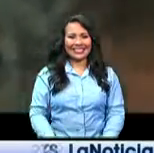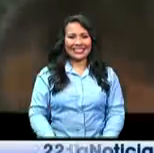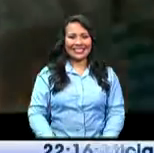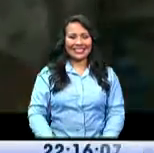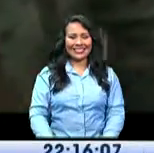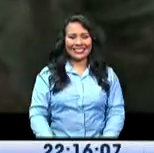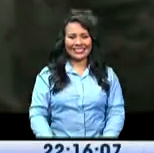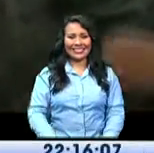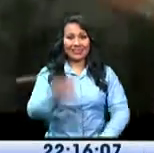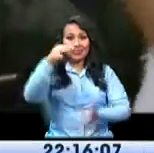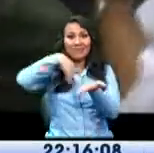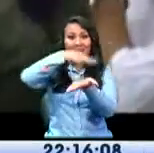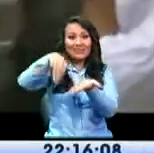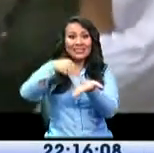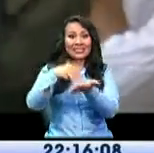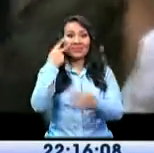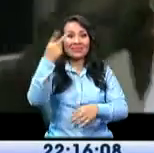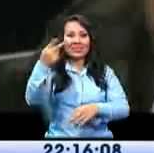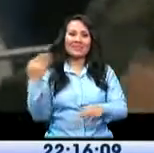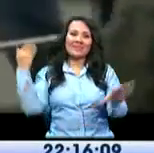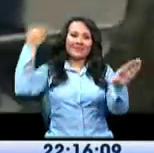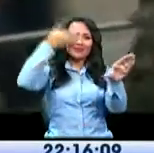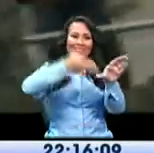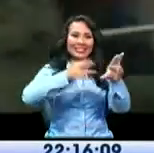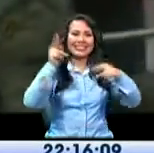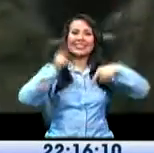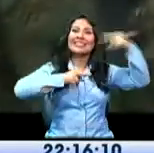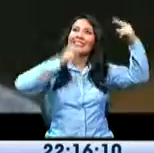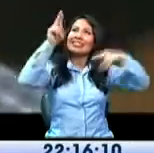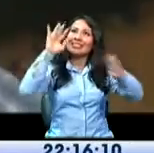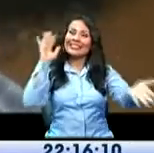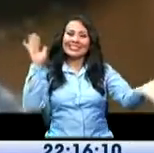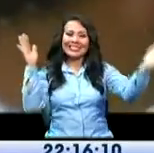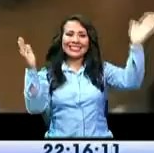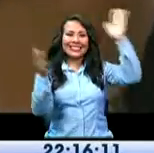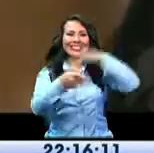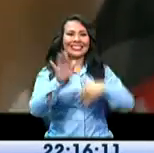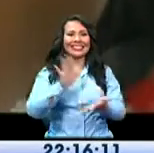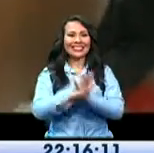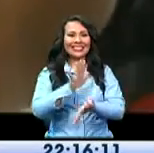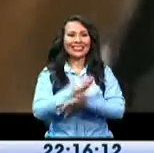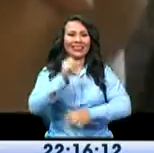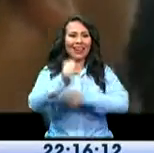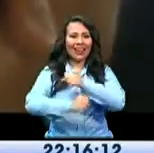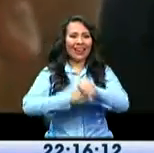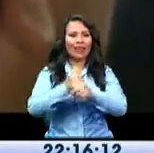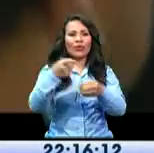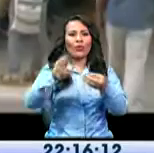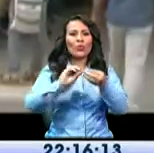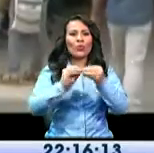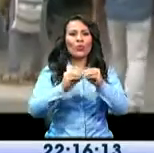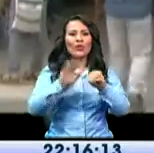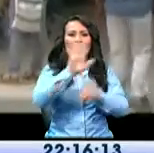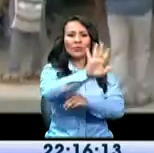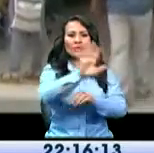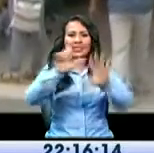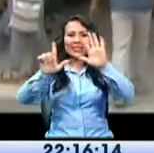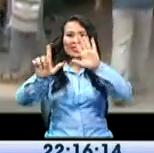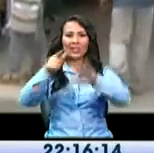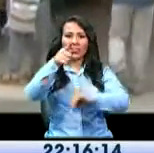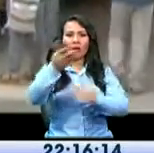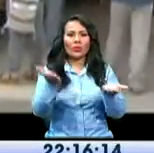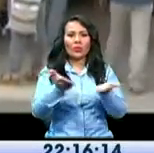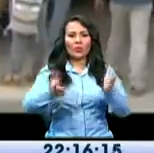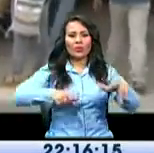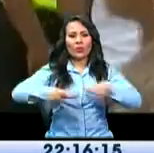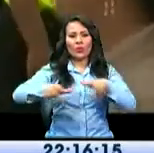Con la visita al establecimiento Carlos María Castro, unidad del Milenio número 57 en el país, ubicada en la Tablada de Sánchez en el Cantón Chone